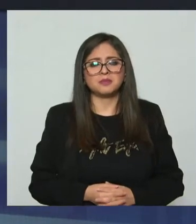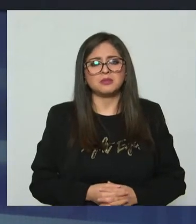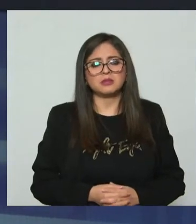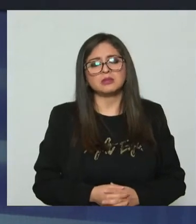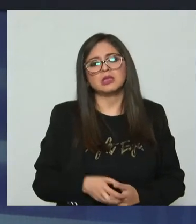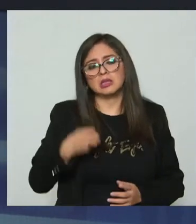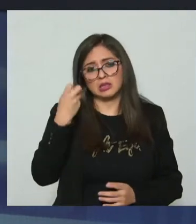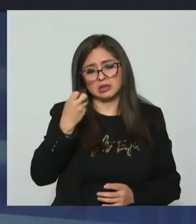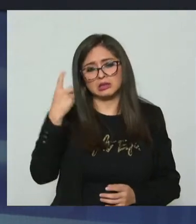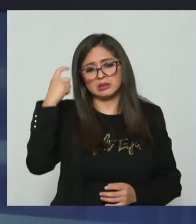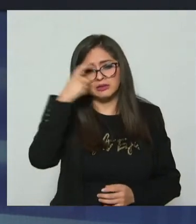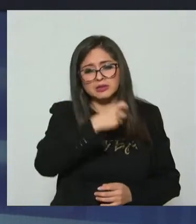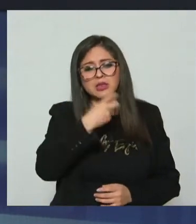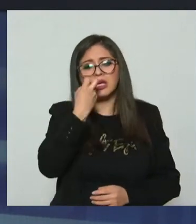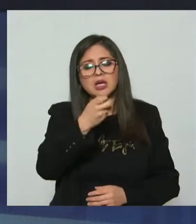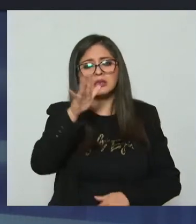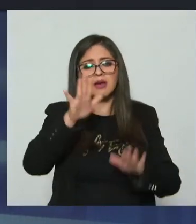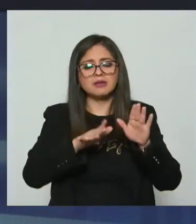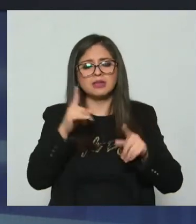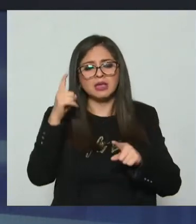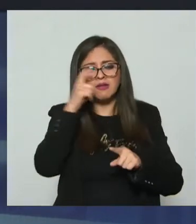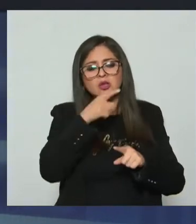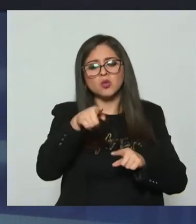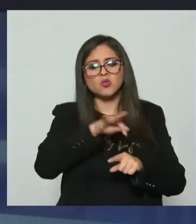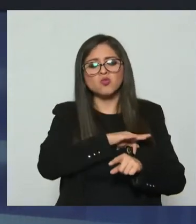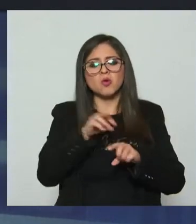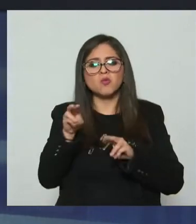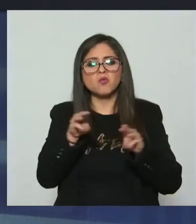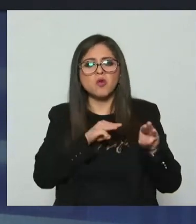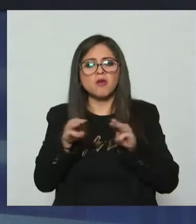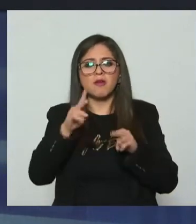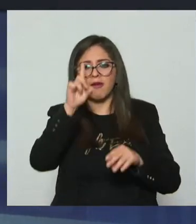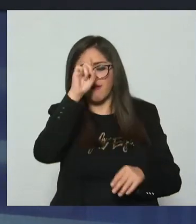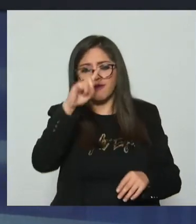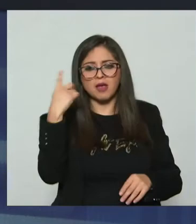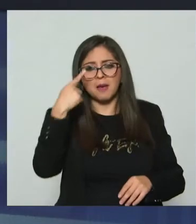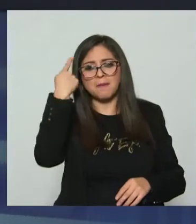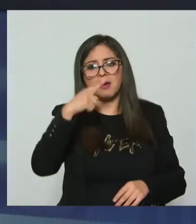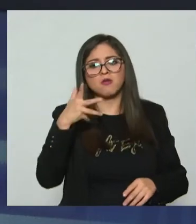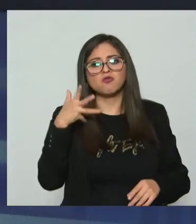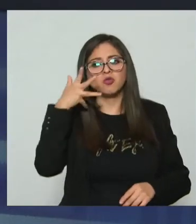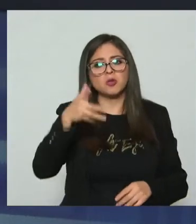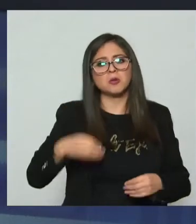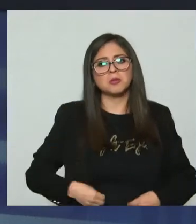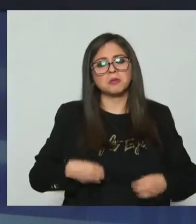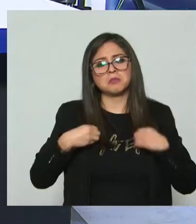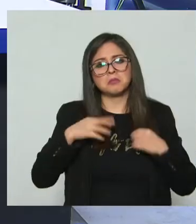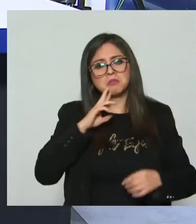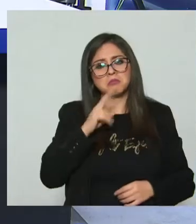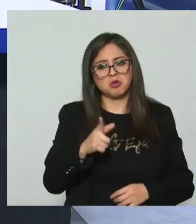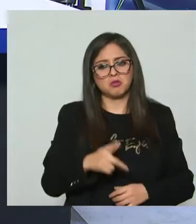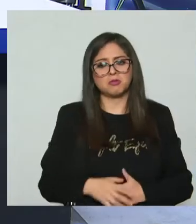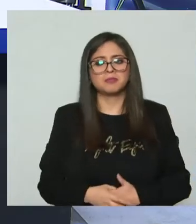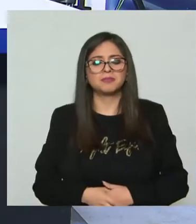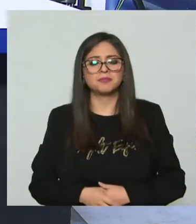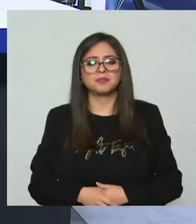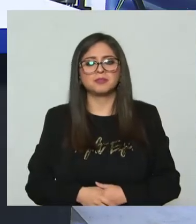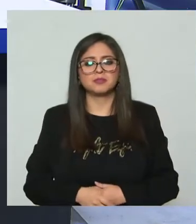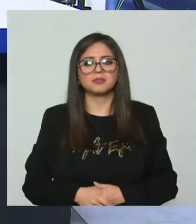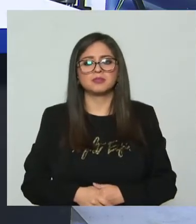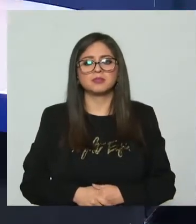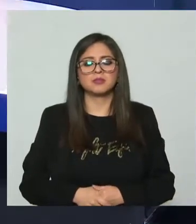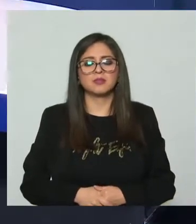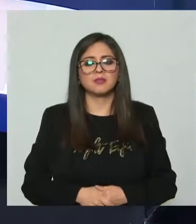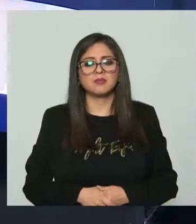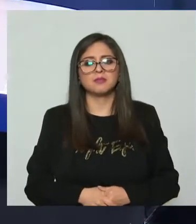está deteniendo que nos podamos mover más fácilmente y que podamos tener una mejor calidad de vida, ¿no? Bueno, y también hay que comentar que también se esperan